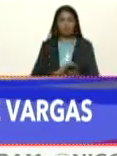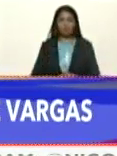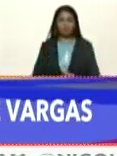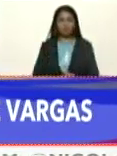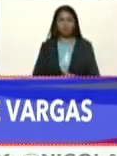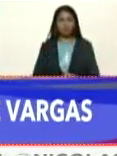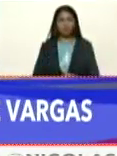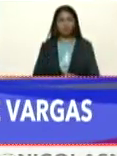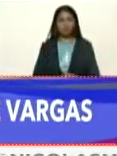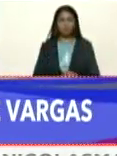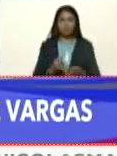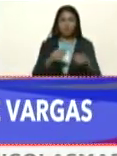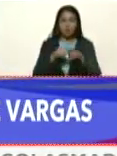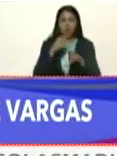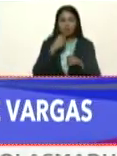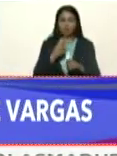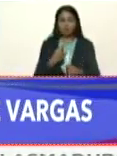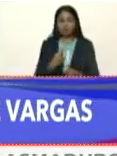pedagógico,